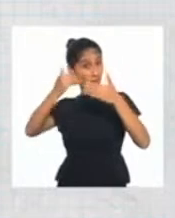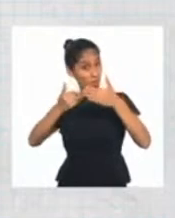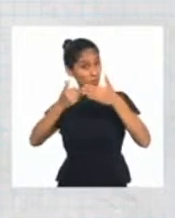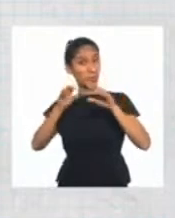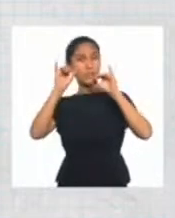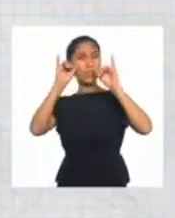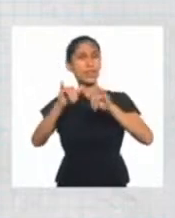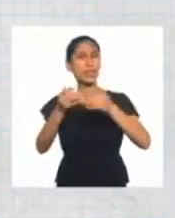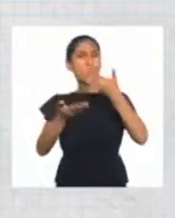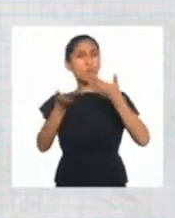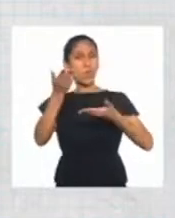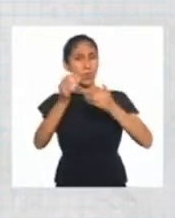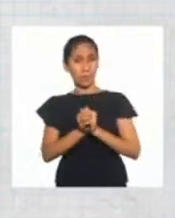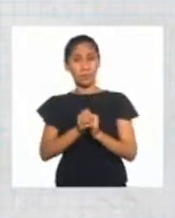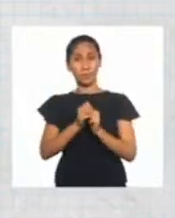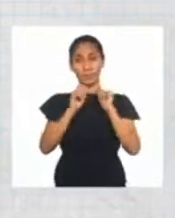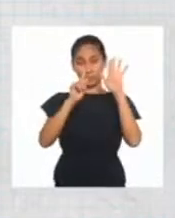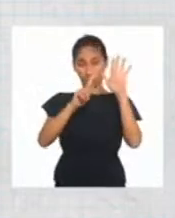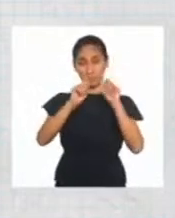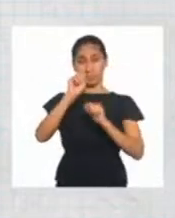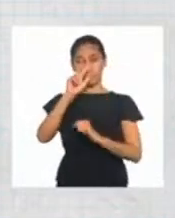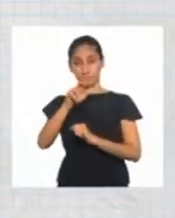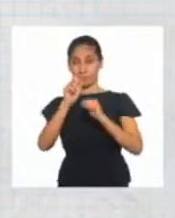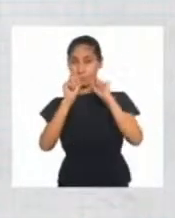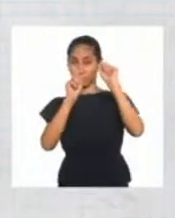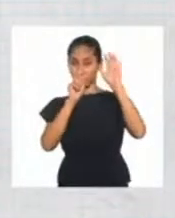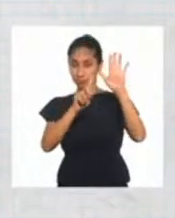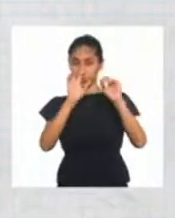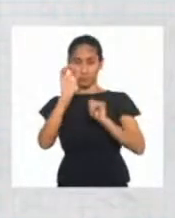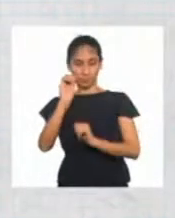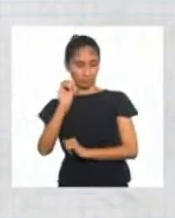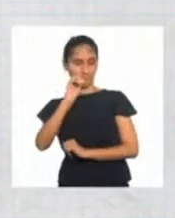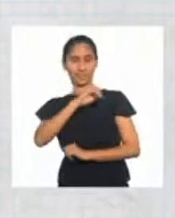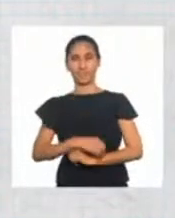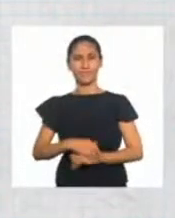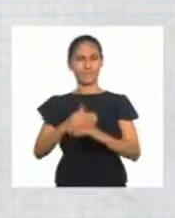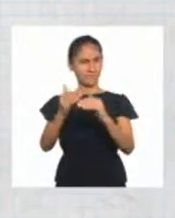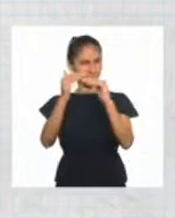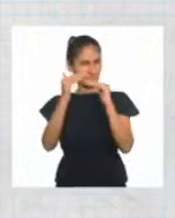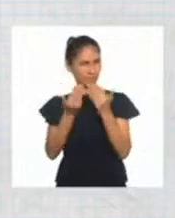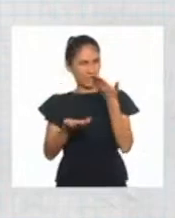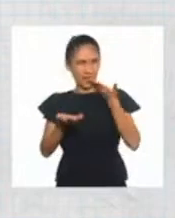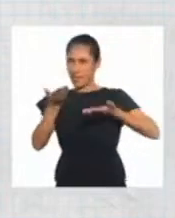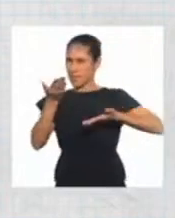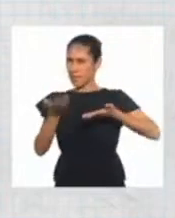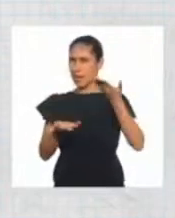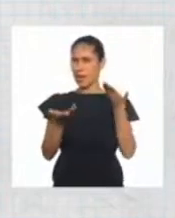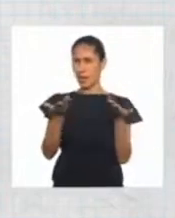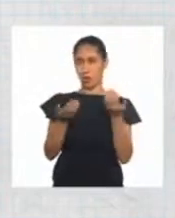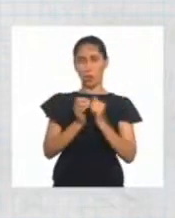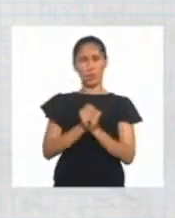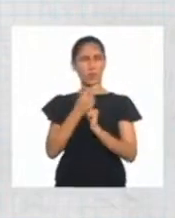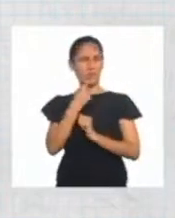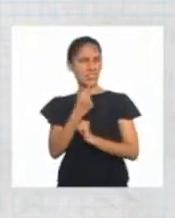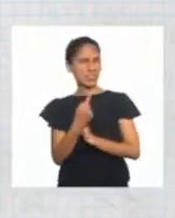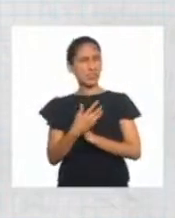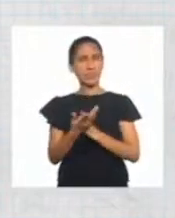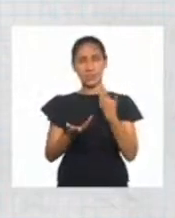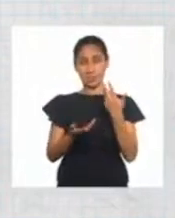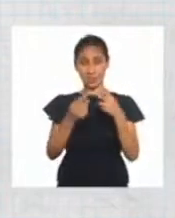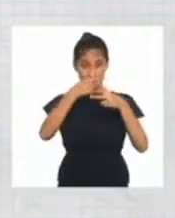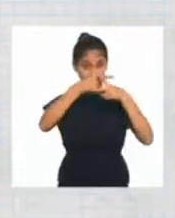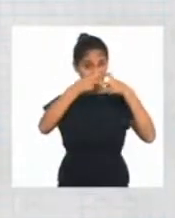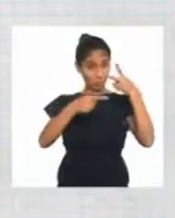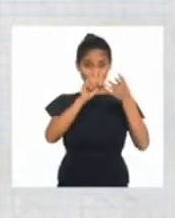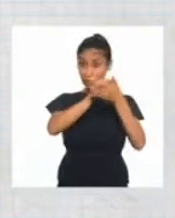anterior se obtiene el monto de 6.360, que es equivalente decir que